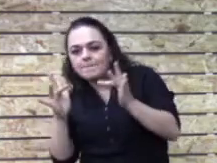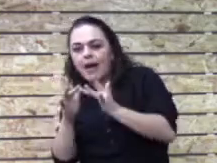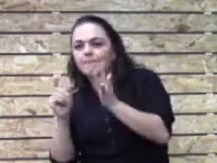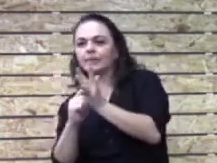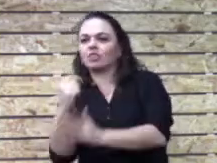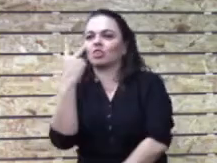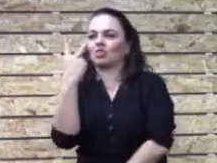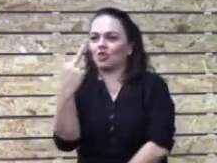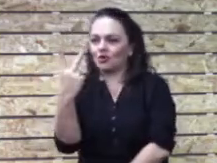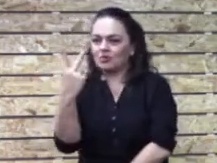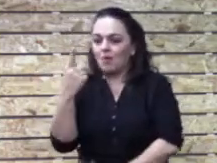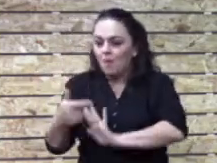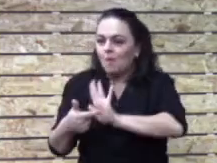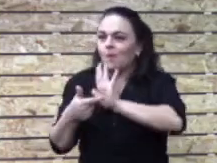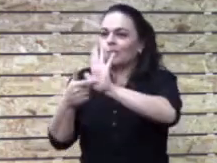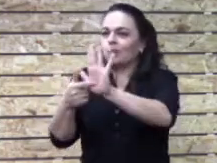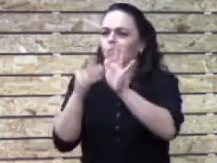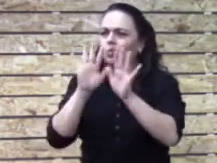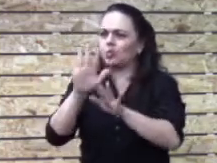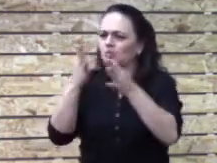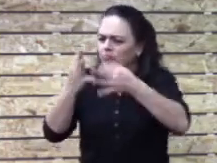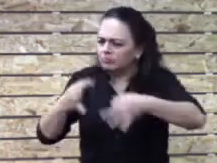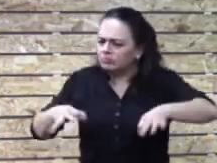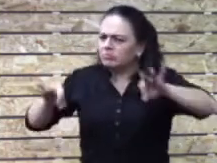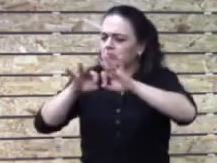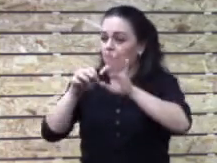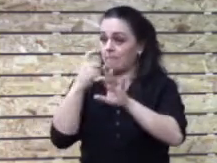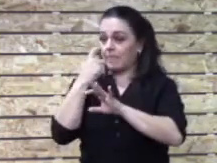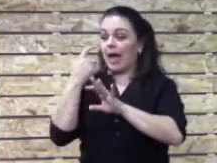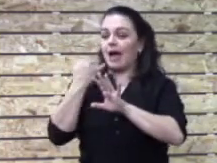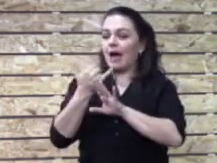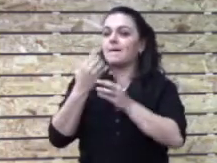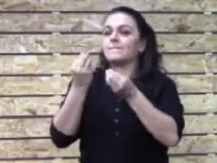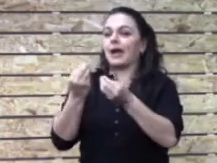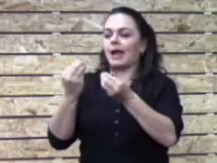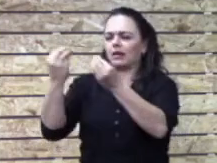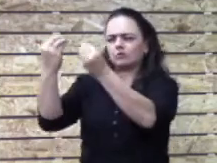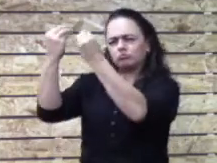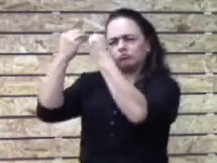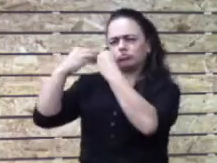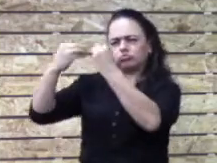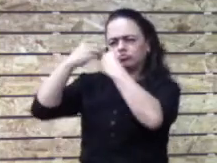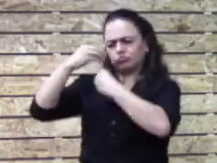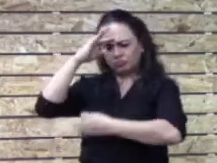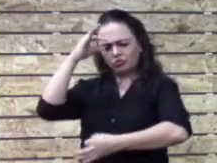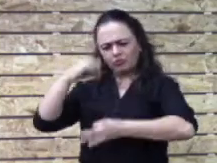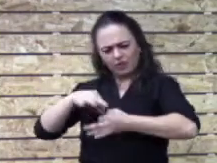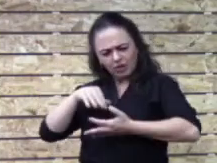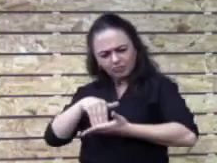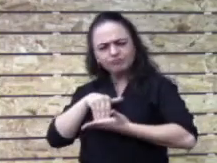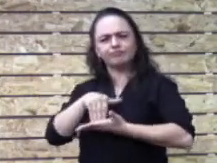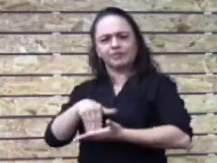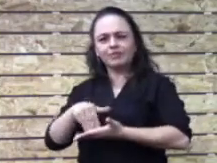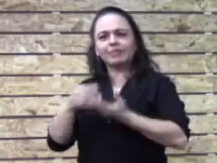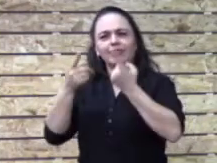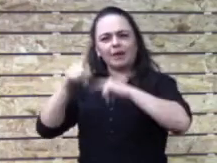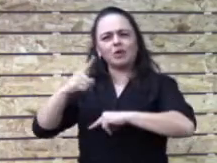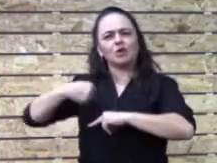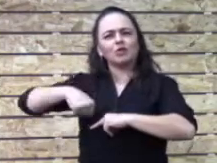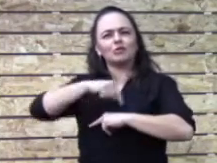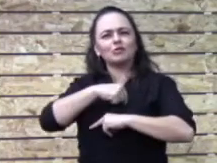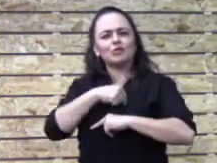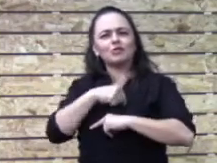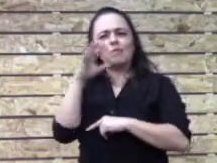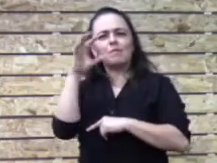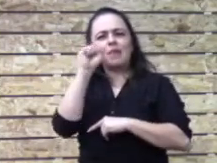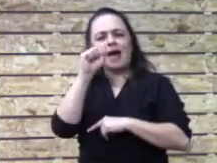y creo que citado de manera muy puntual para edificar nuestra fe y para afinar nuestra